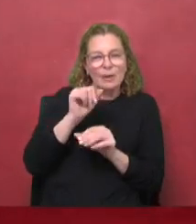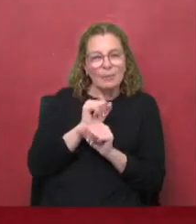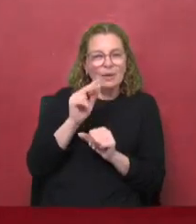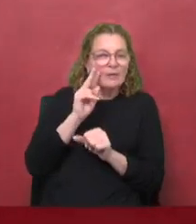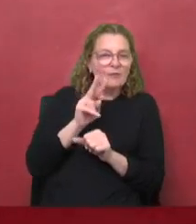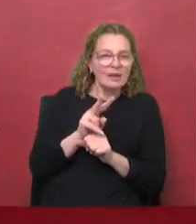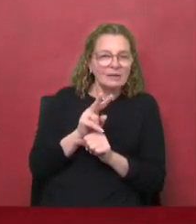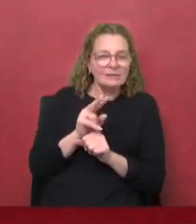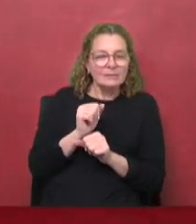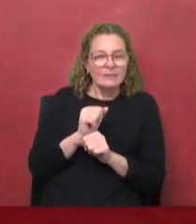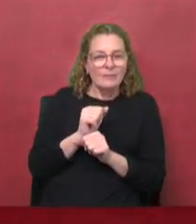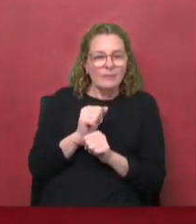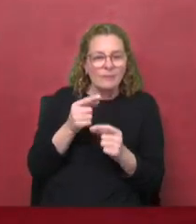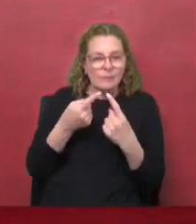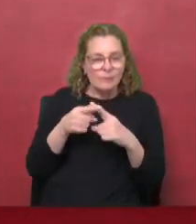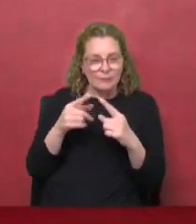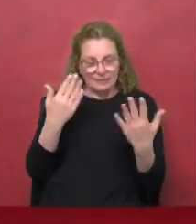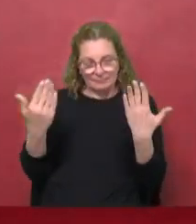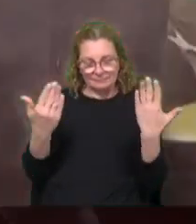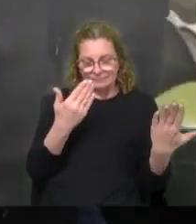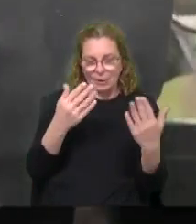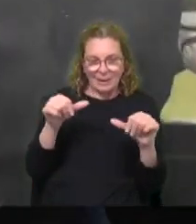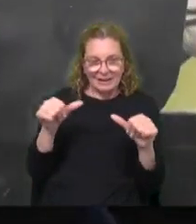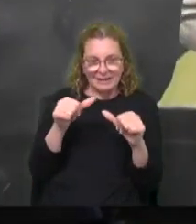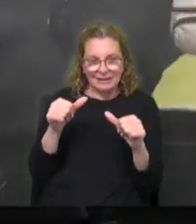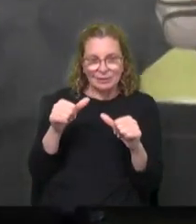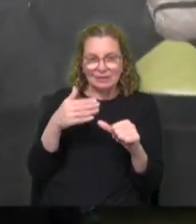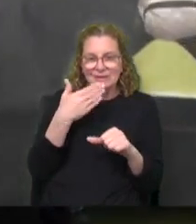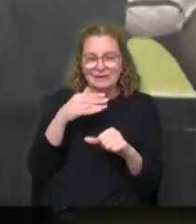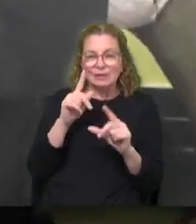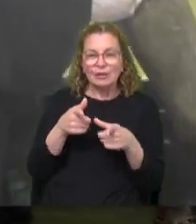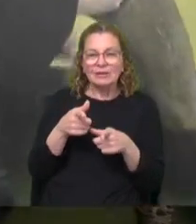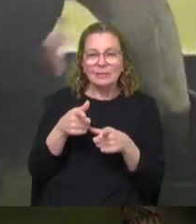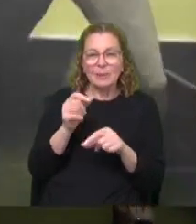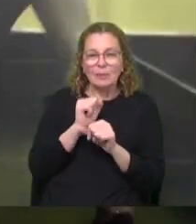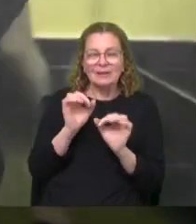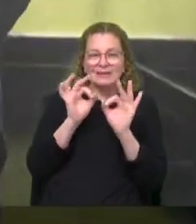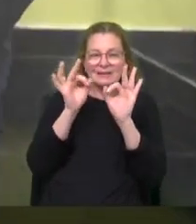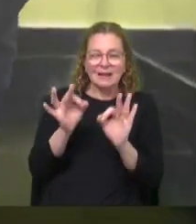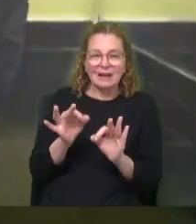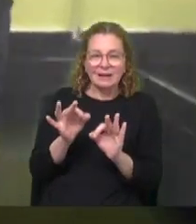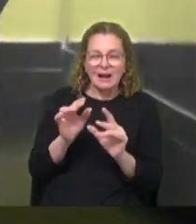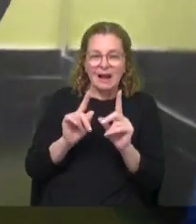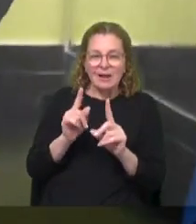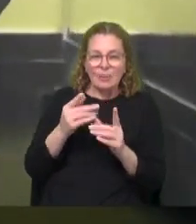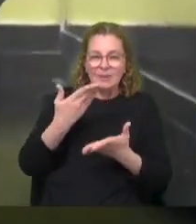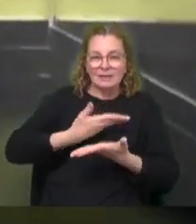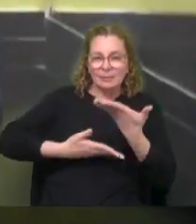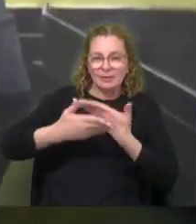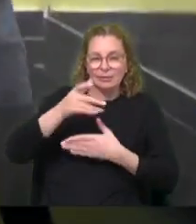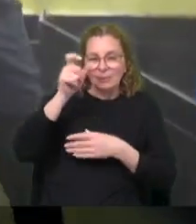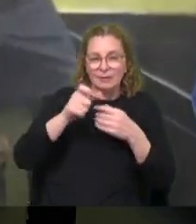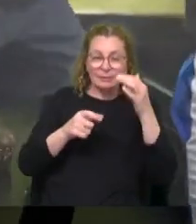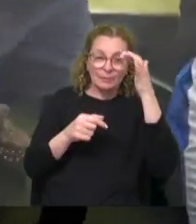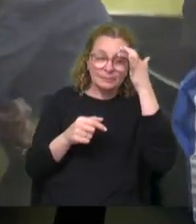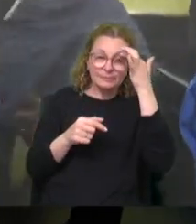ver bueno, con diferentes frentes lo que van haciendo, y tengo entendido que también puede llegar a haber una instancia de participación del público, ¿no? Que se